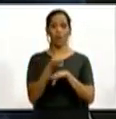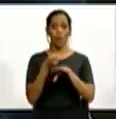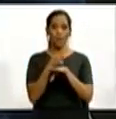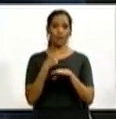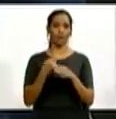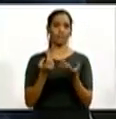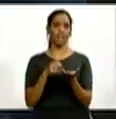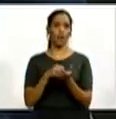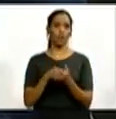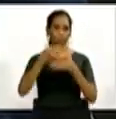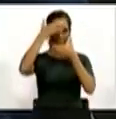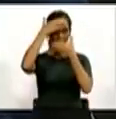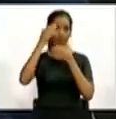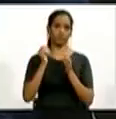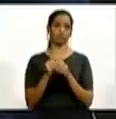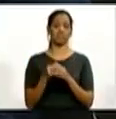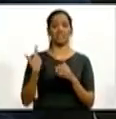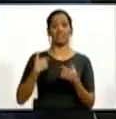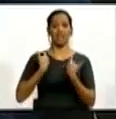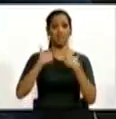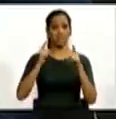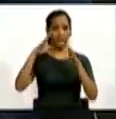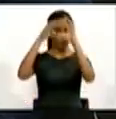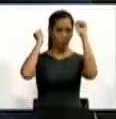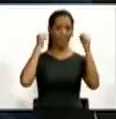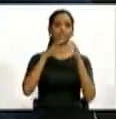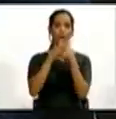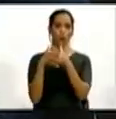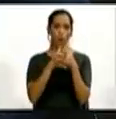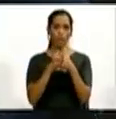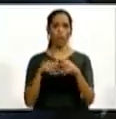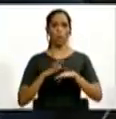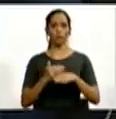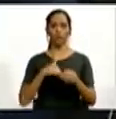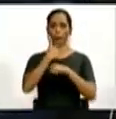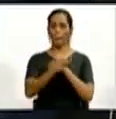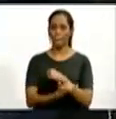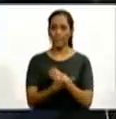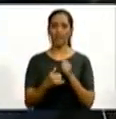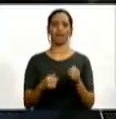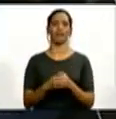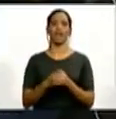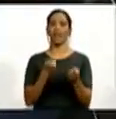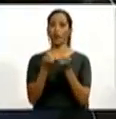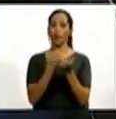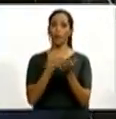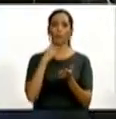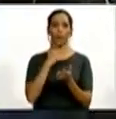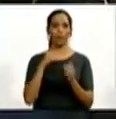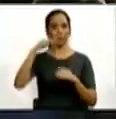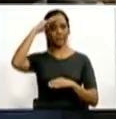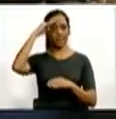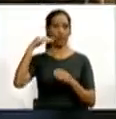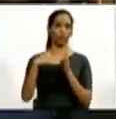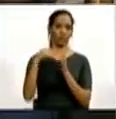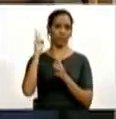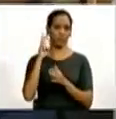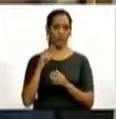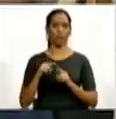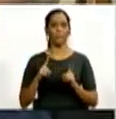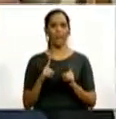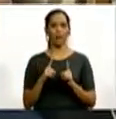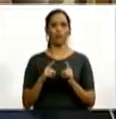inmunidad diplomática en Estados Unidos, porque ustedes forman de un plan trazado económico, político y militar contra Venezuela. Pero en el caso de la legalidad